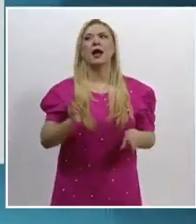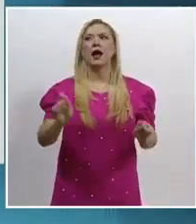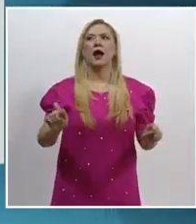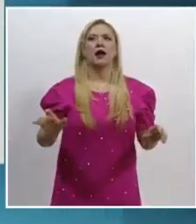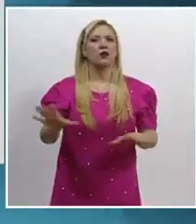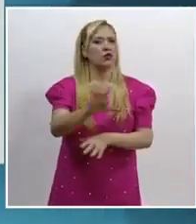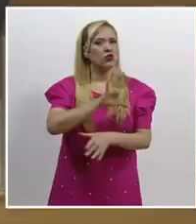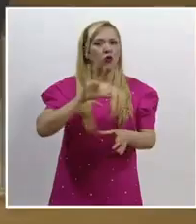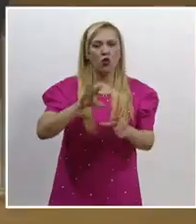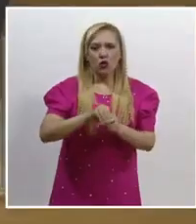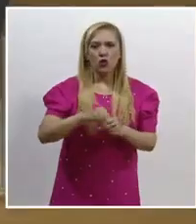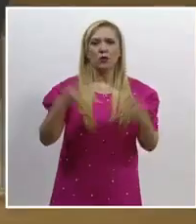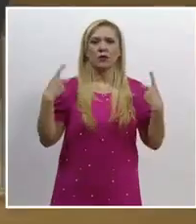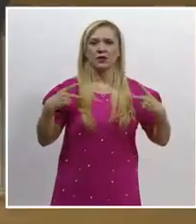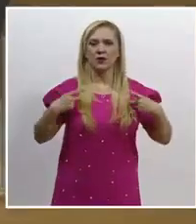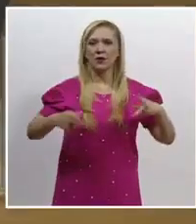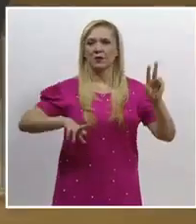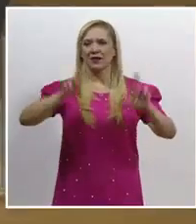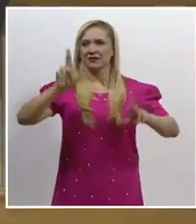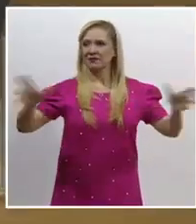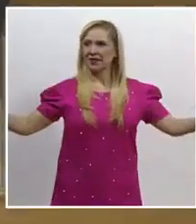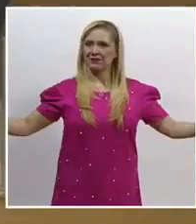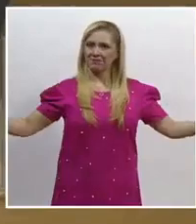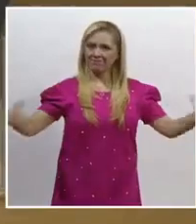plural e incluyente de participación política.